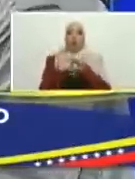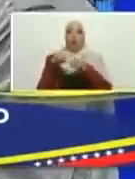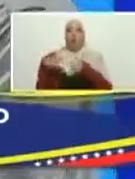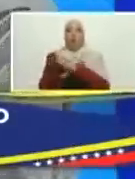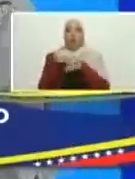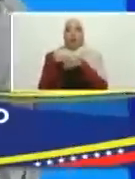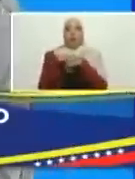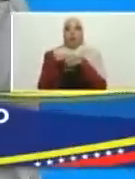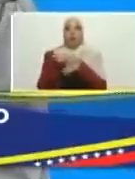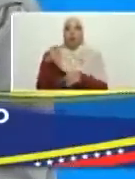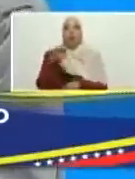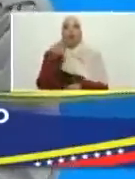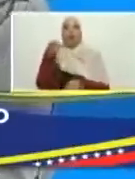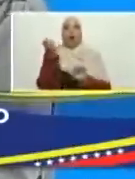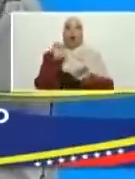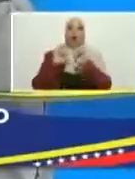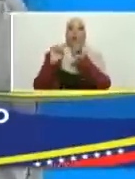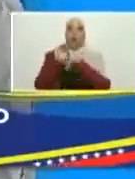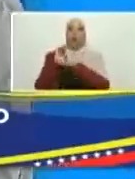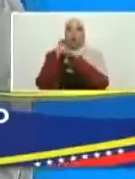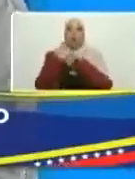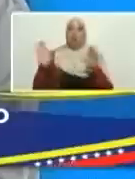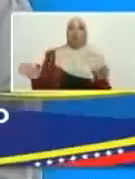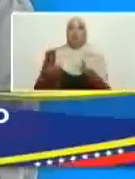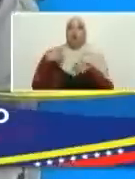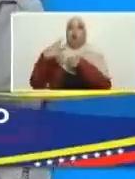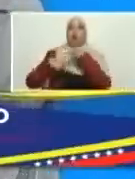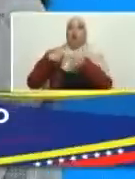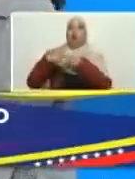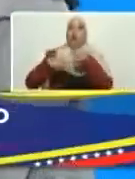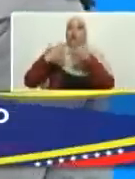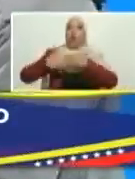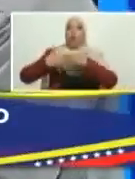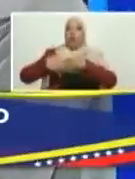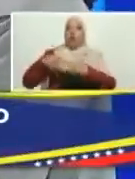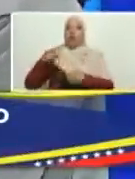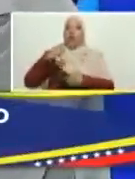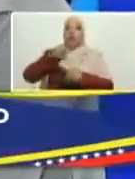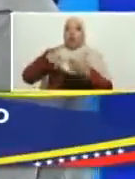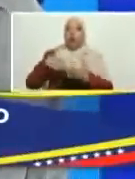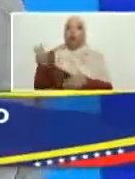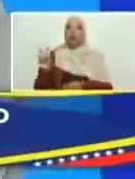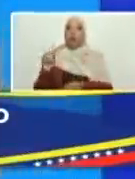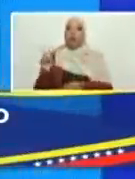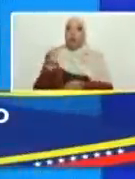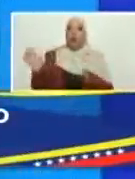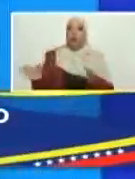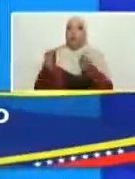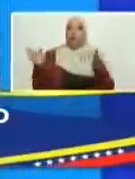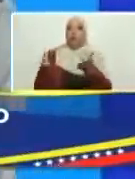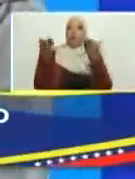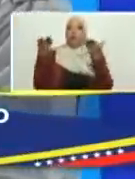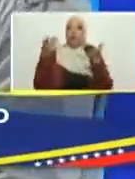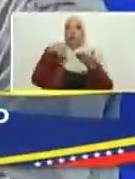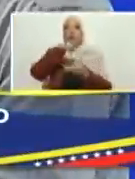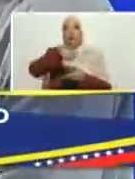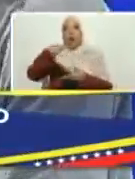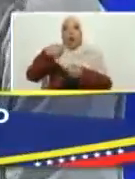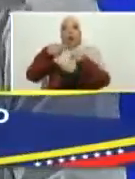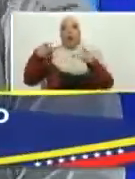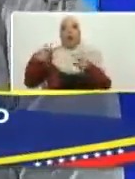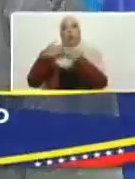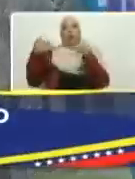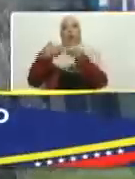ministerio que busca proteger, impulsar la producción nacional y promover la exportación como fuente también de divisas para el